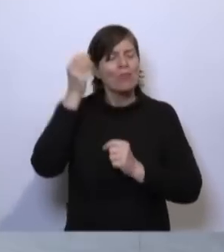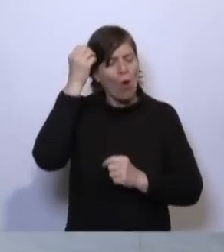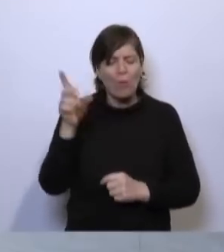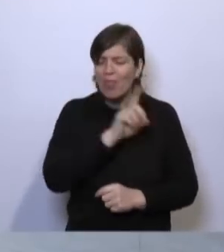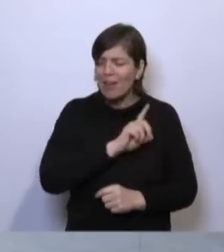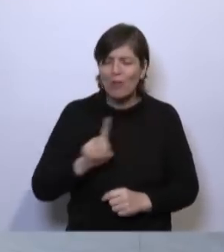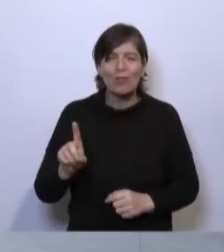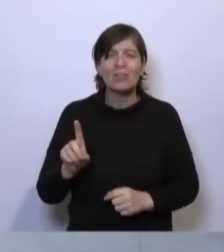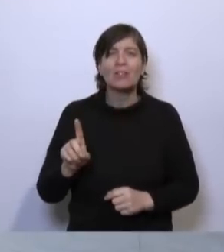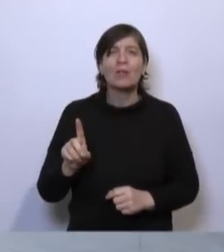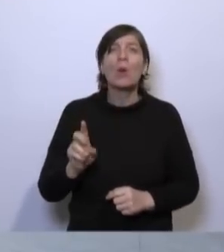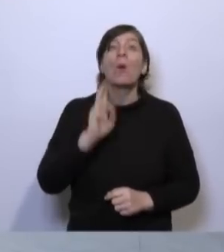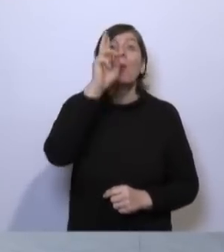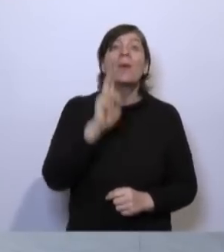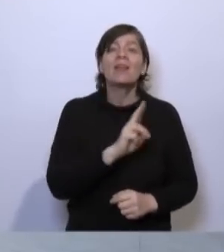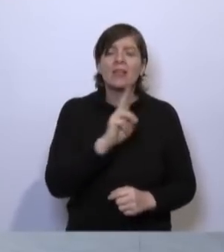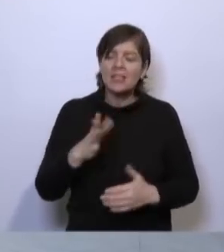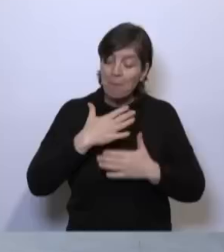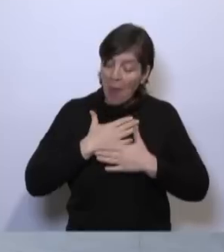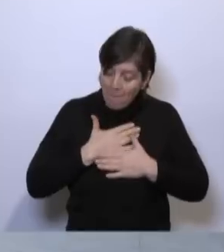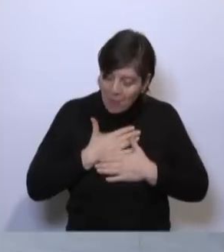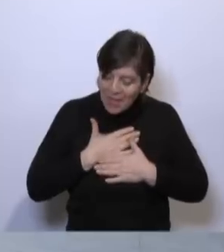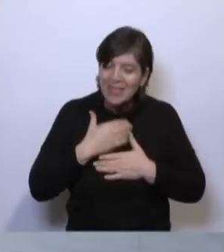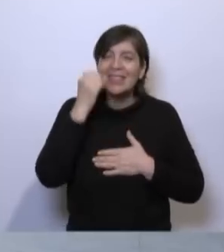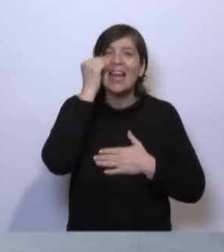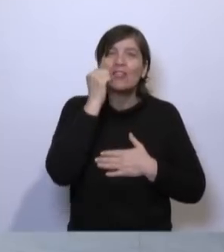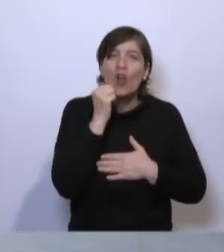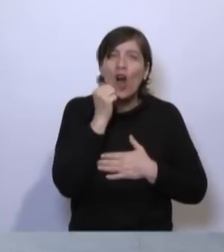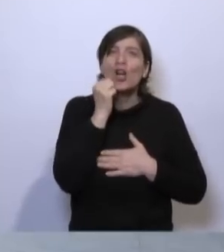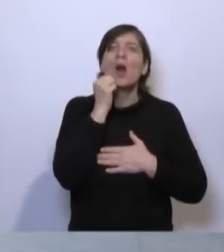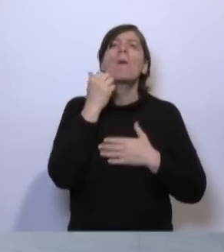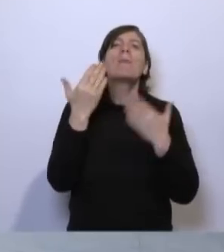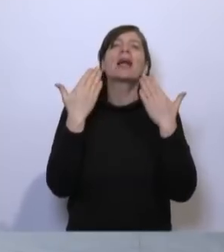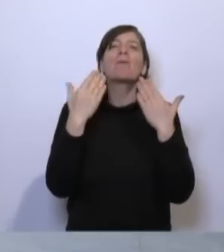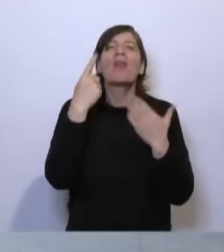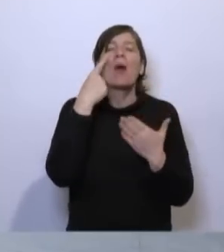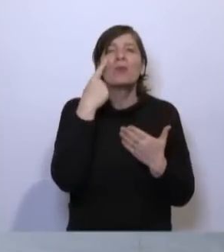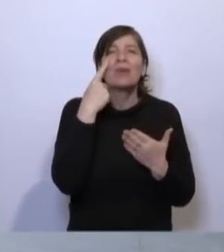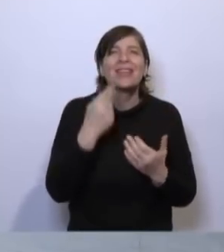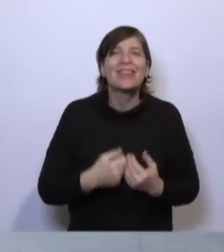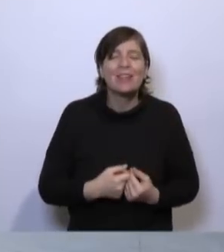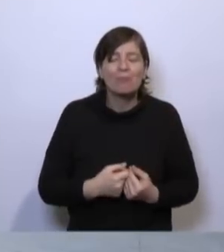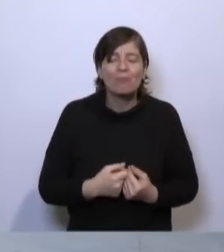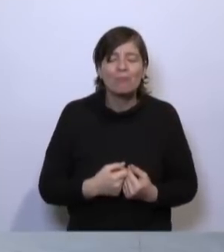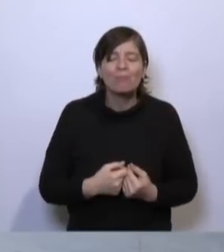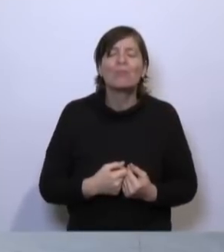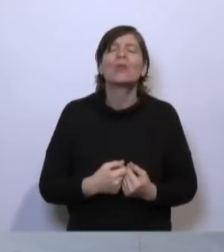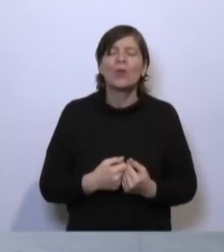palabras. Bendíceme, Señor, para que viva